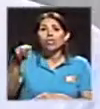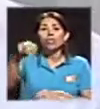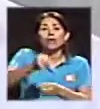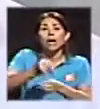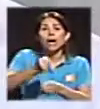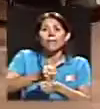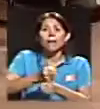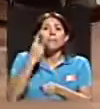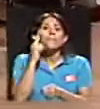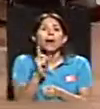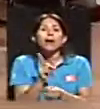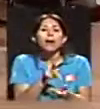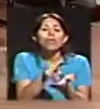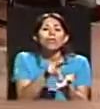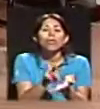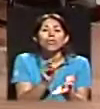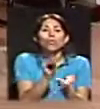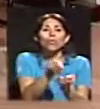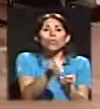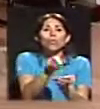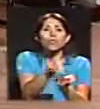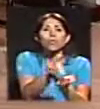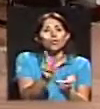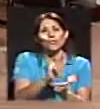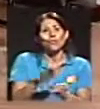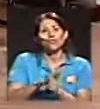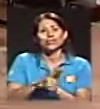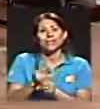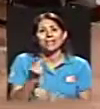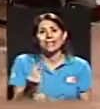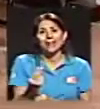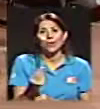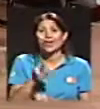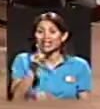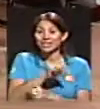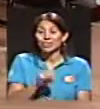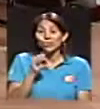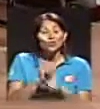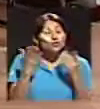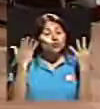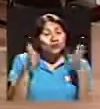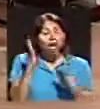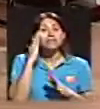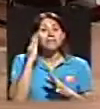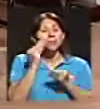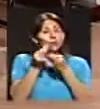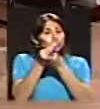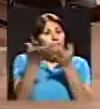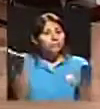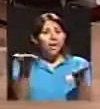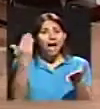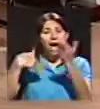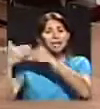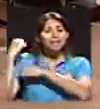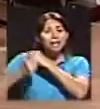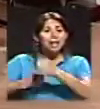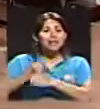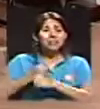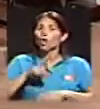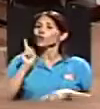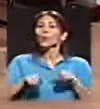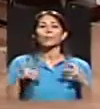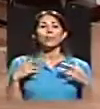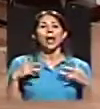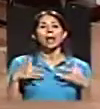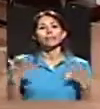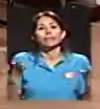pensionar a futuro. Esto era previsible, o sea, esto es una situación que está anunciada desde hace décadas y no es una justificación decir, mire, el país